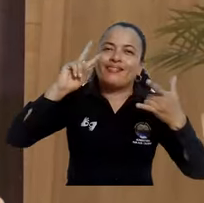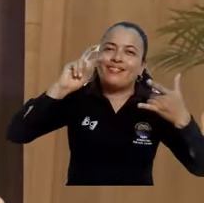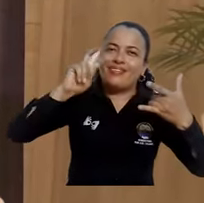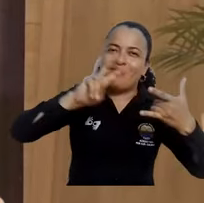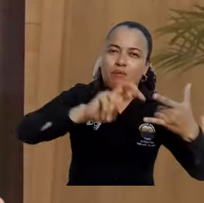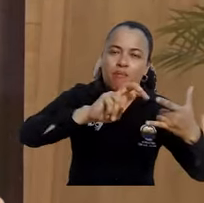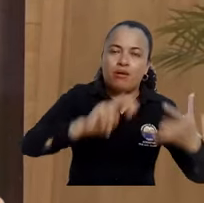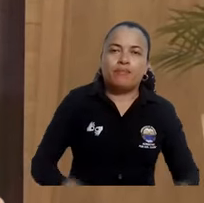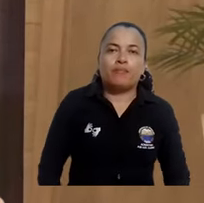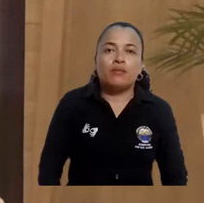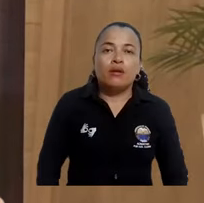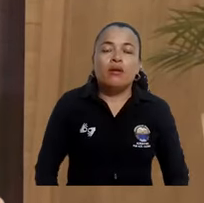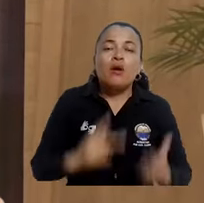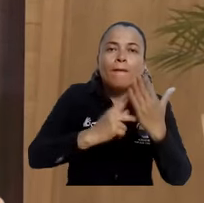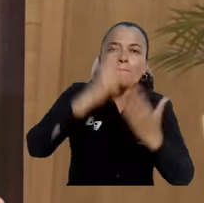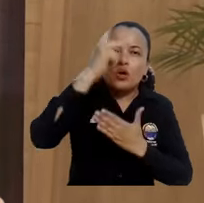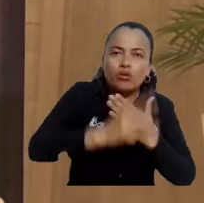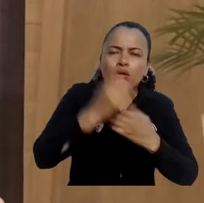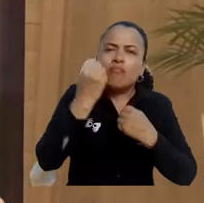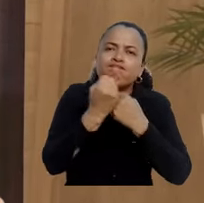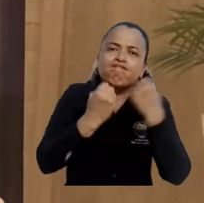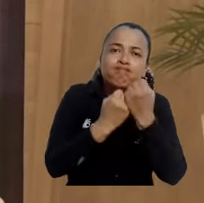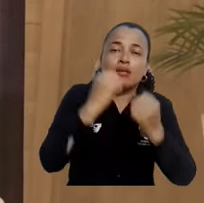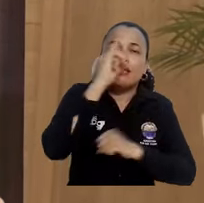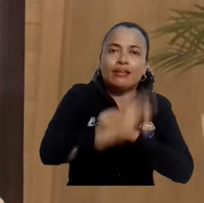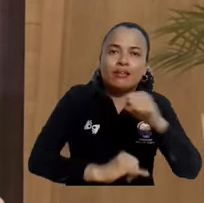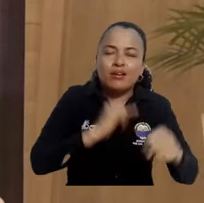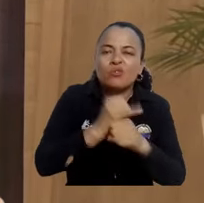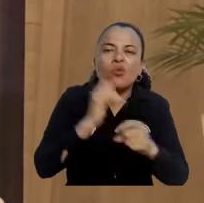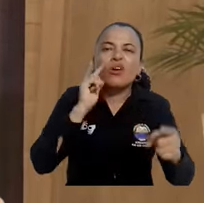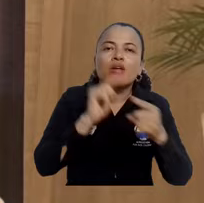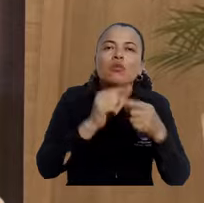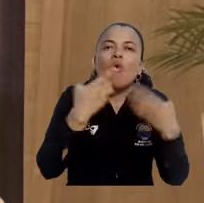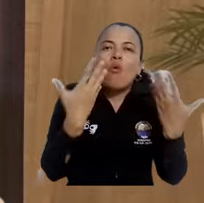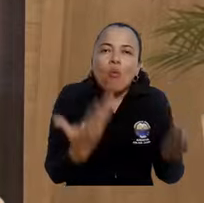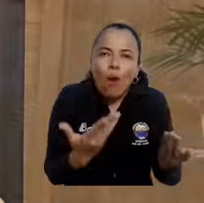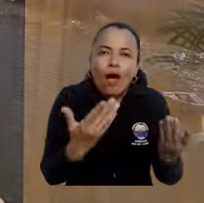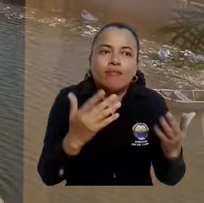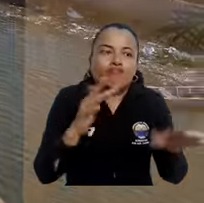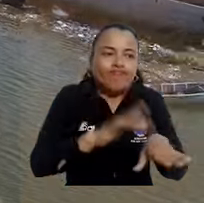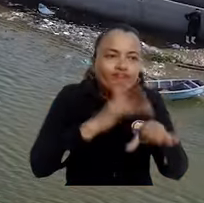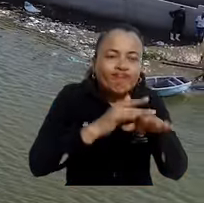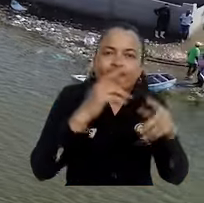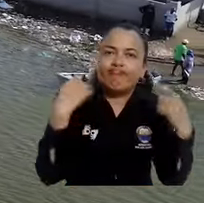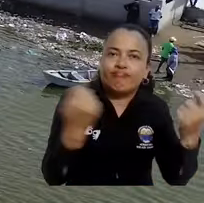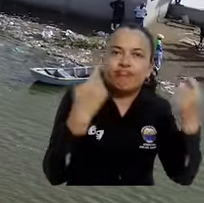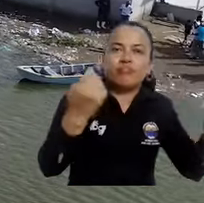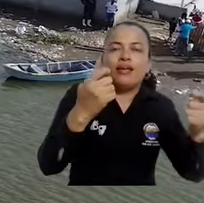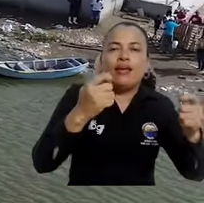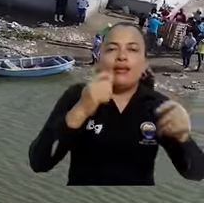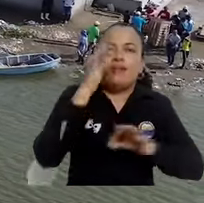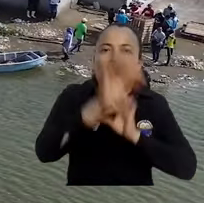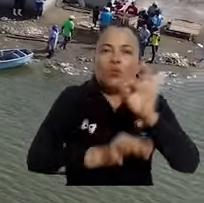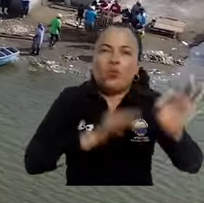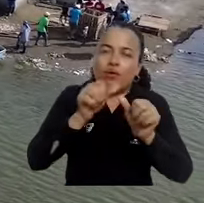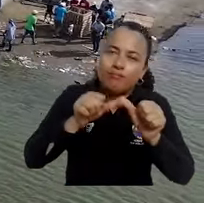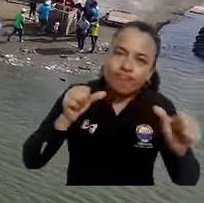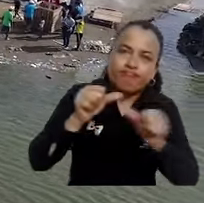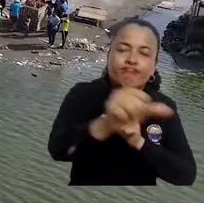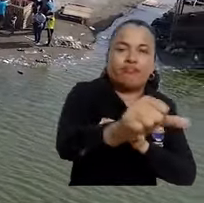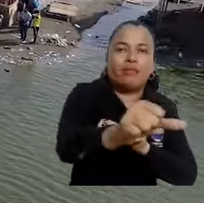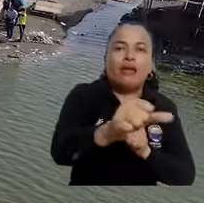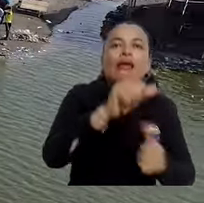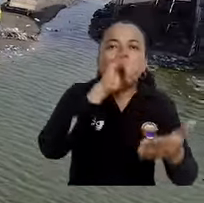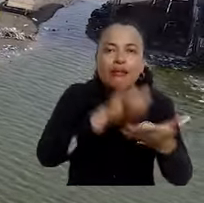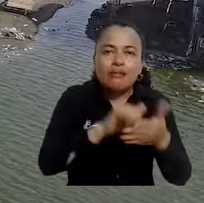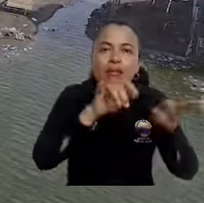de cooperación internacional buscan generar sostenibilidad y la principal estrategia para generar sostenibilidad es contar con